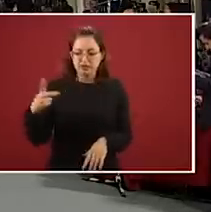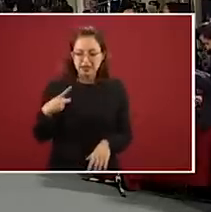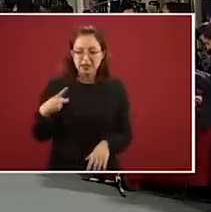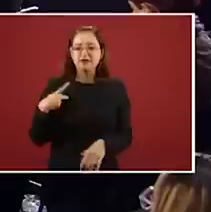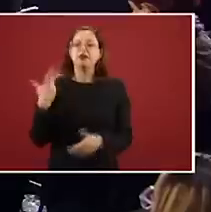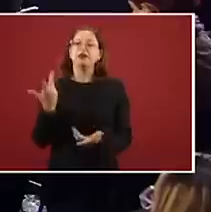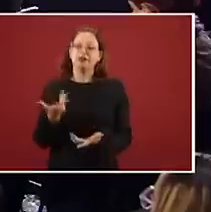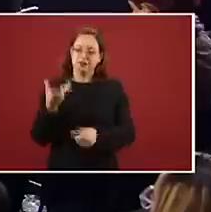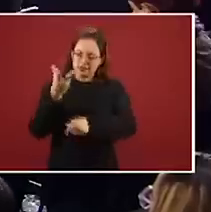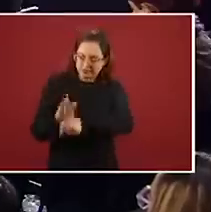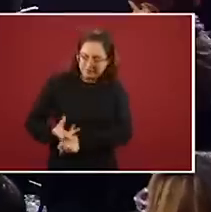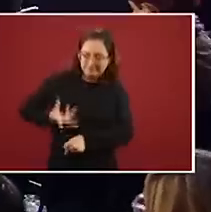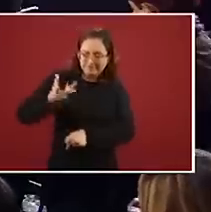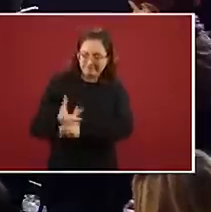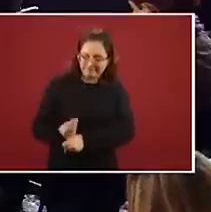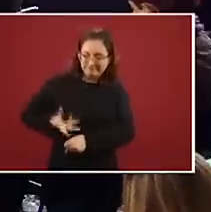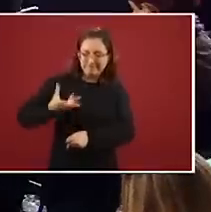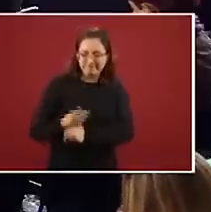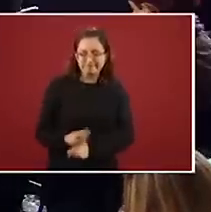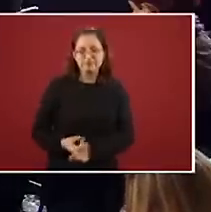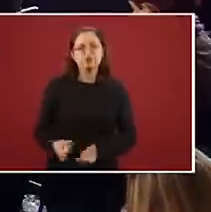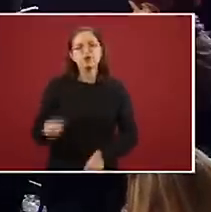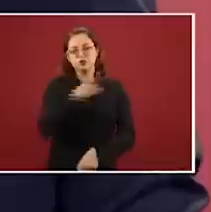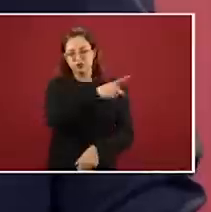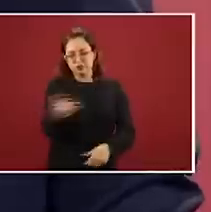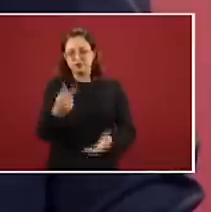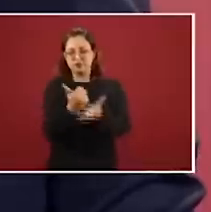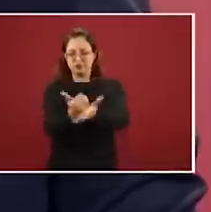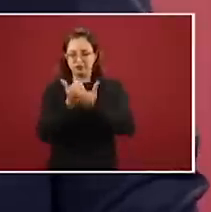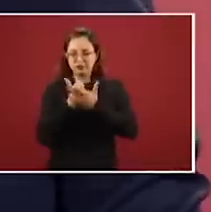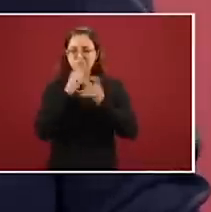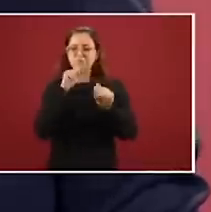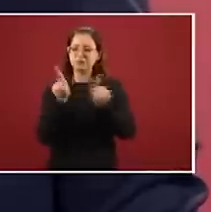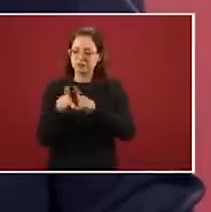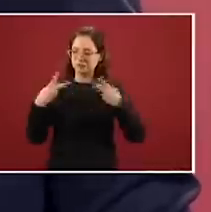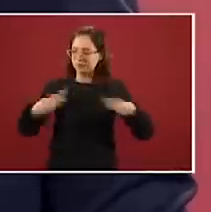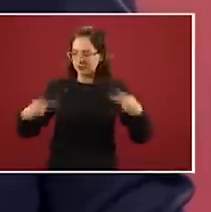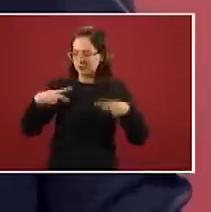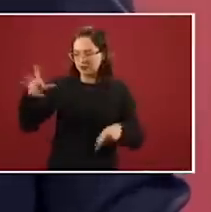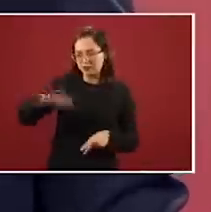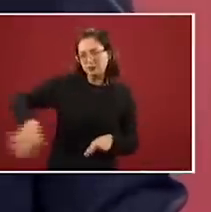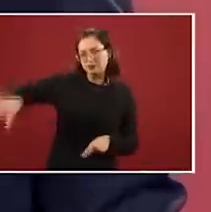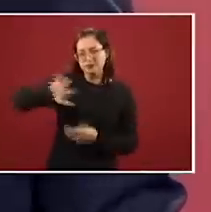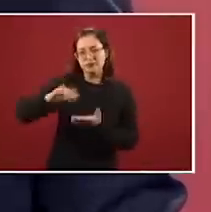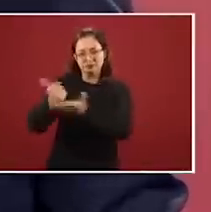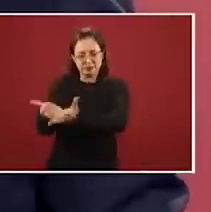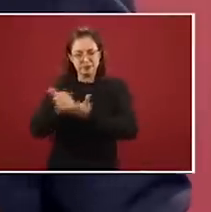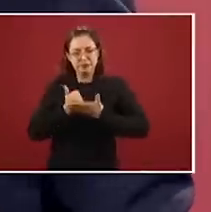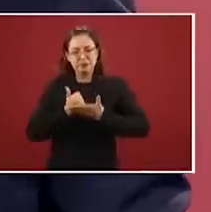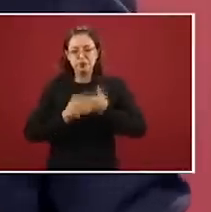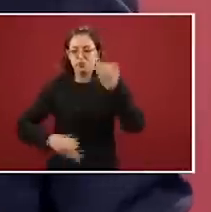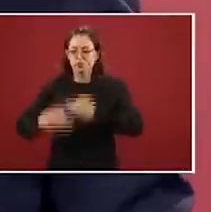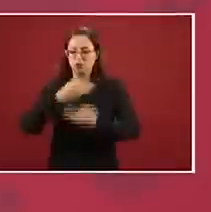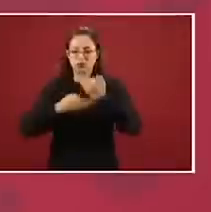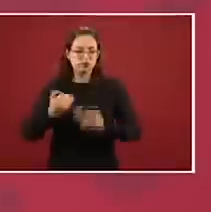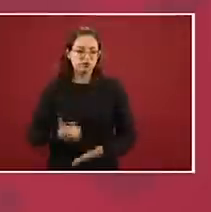labor, ¿sí? Y ustedes me van a ayudar, y me va a ayudar la gente, ¿sí?